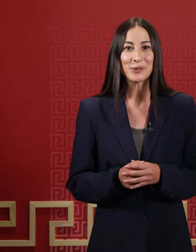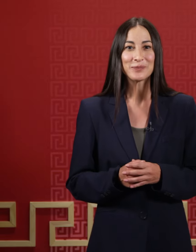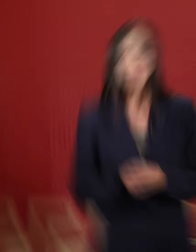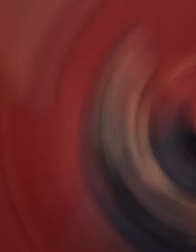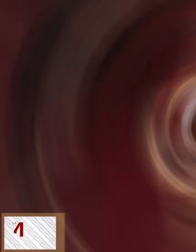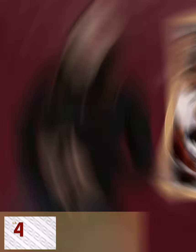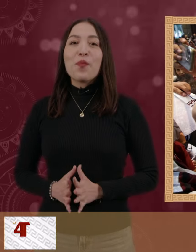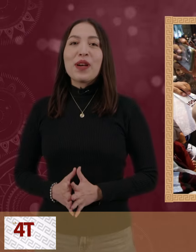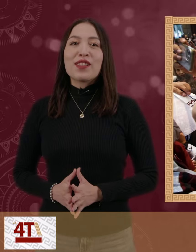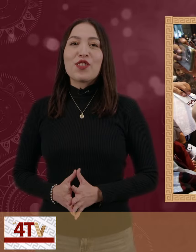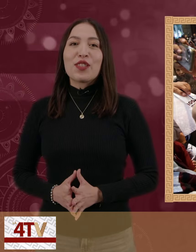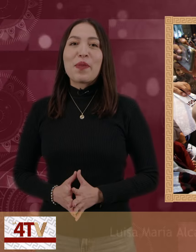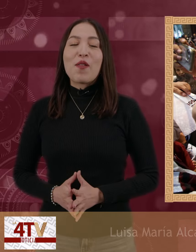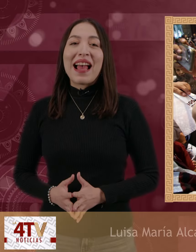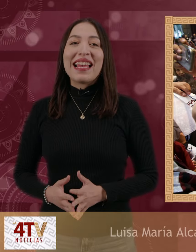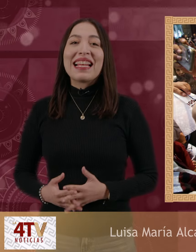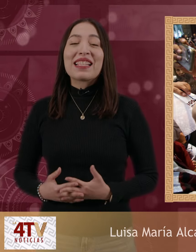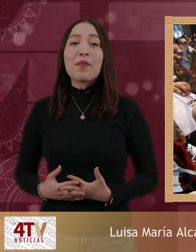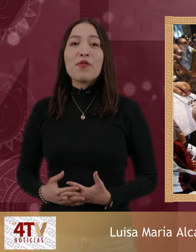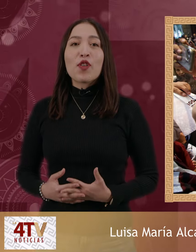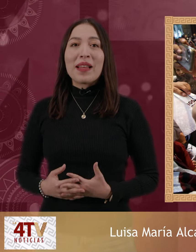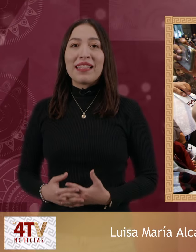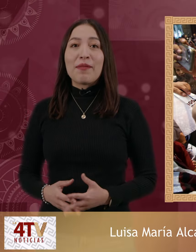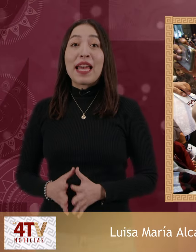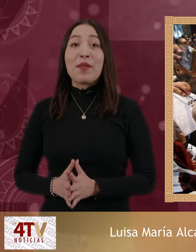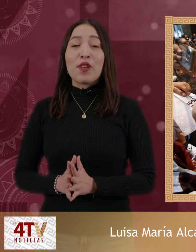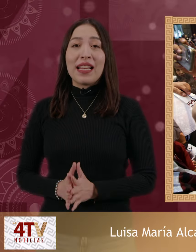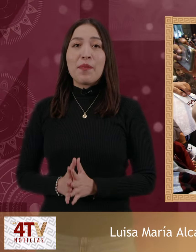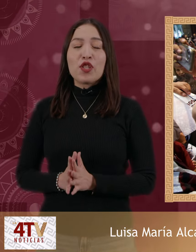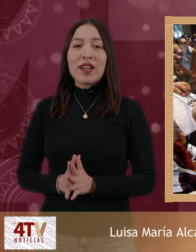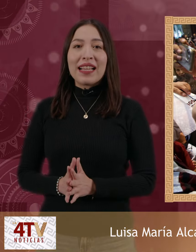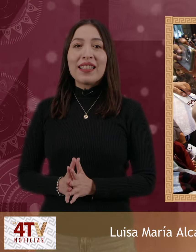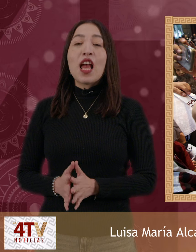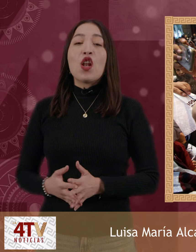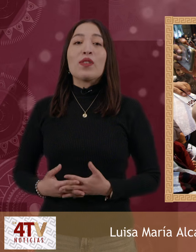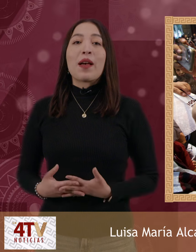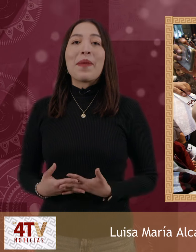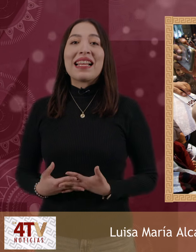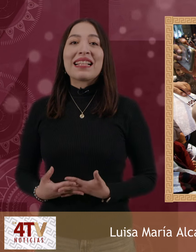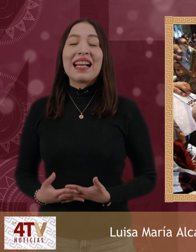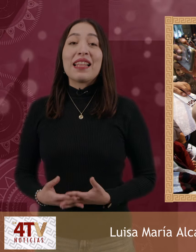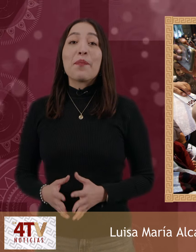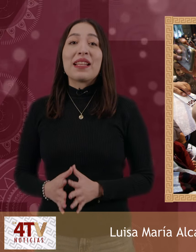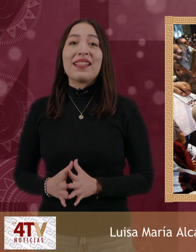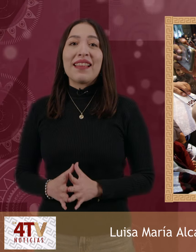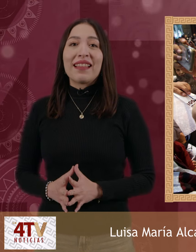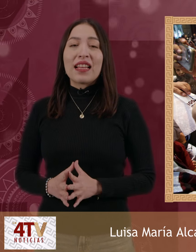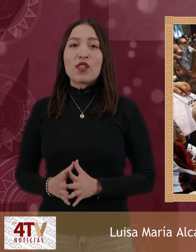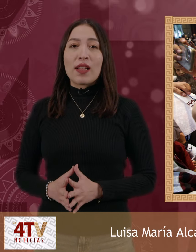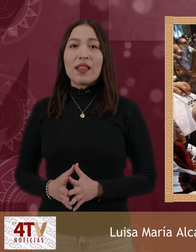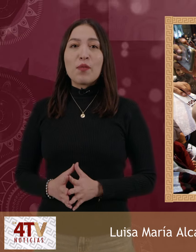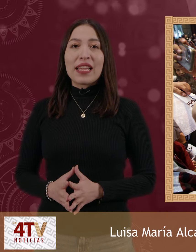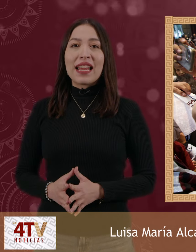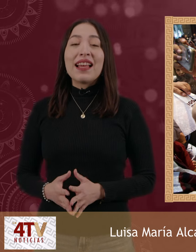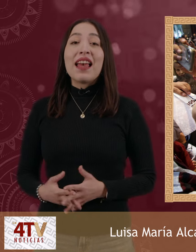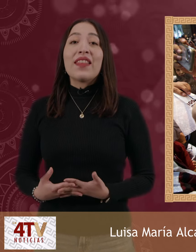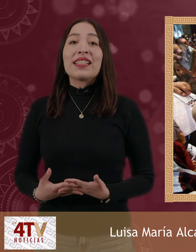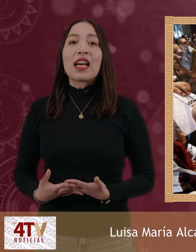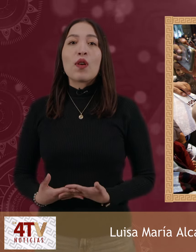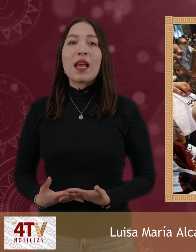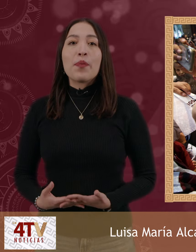Movimiento. Buenas noches, Paola. En Asamblea Informativa en Morelia, Michoacán, Luisa María Alcalde, presidenta nacional de